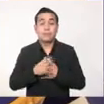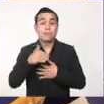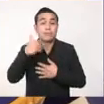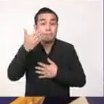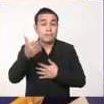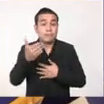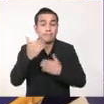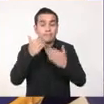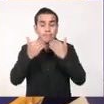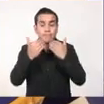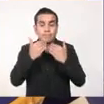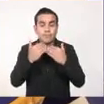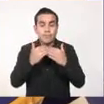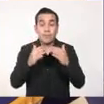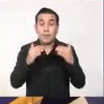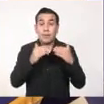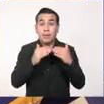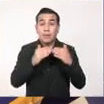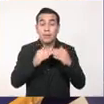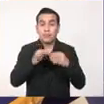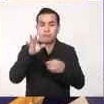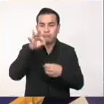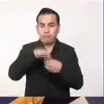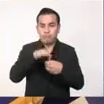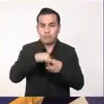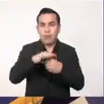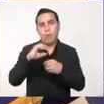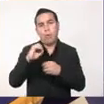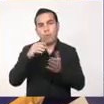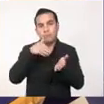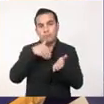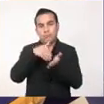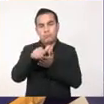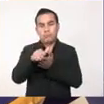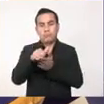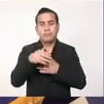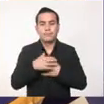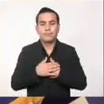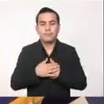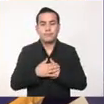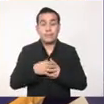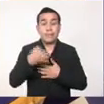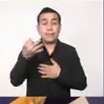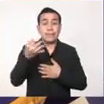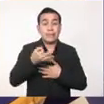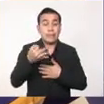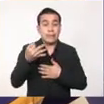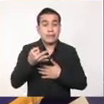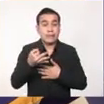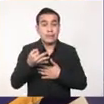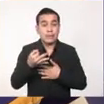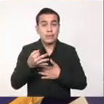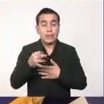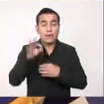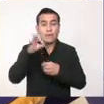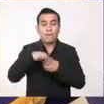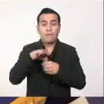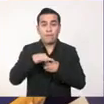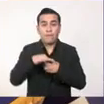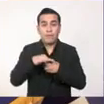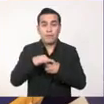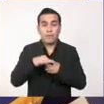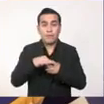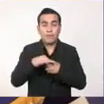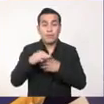dice, tanto para la elección como para la destitución, deberá tomarse con el voto